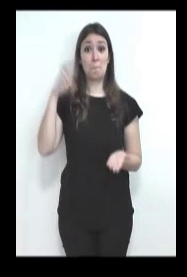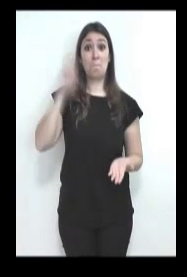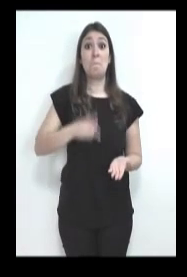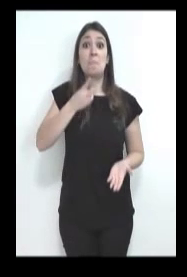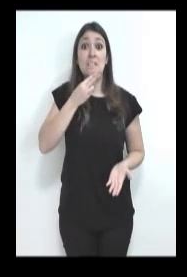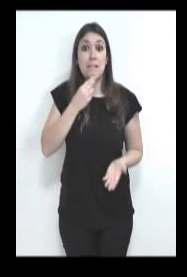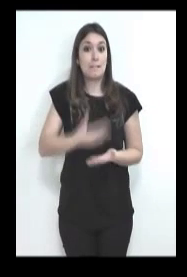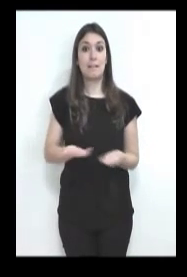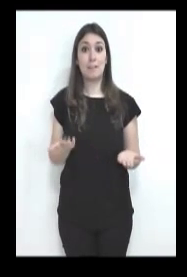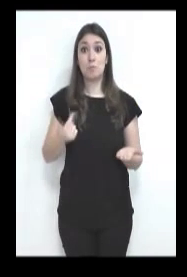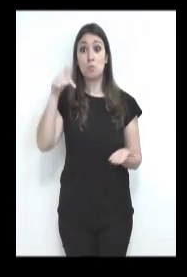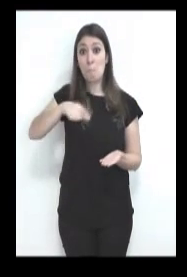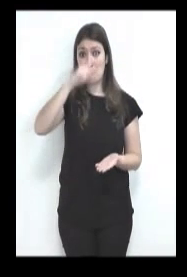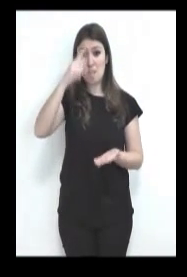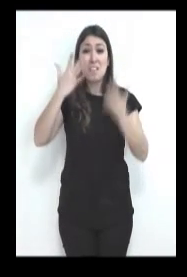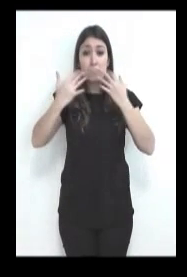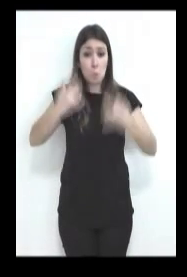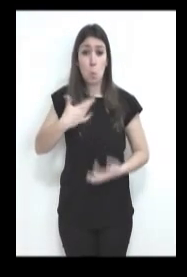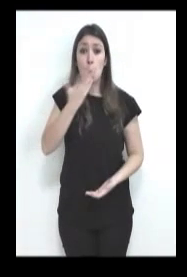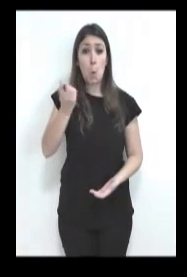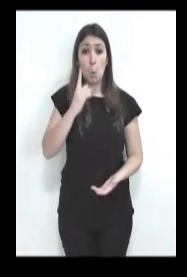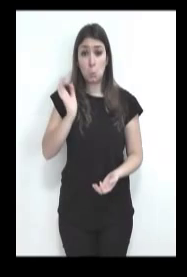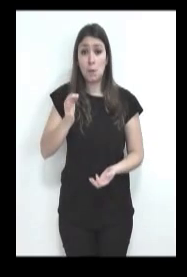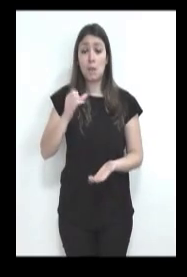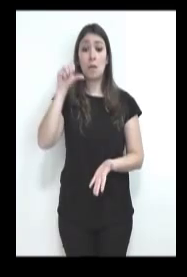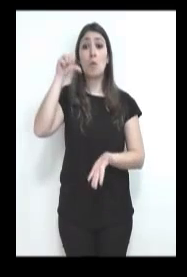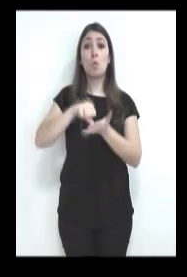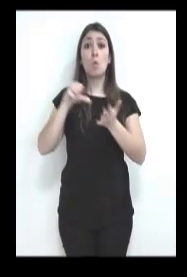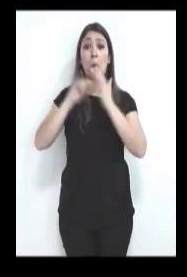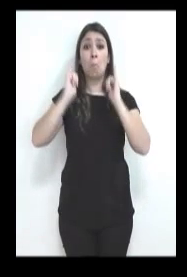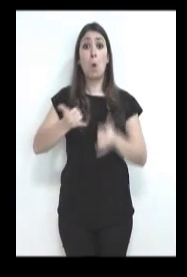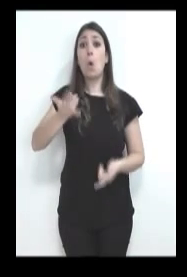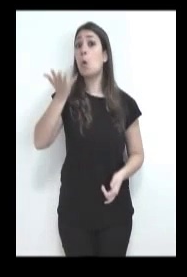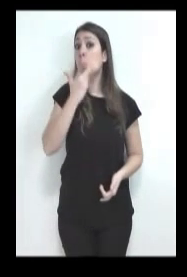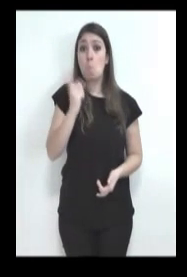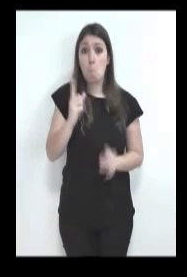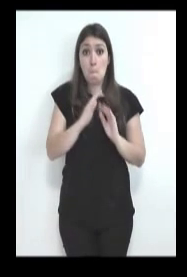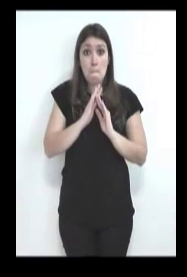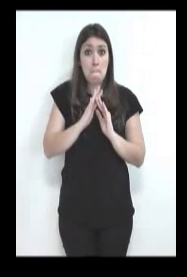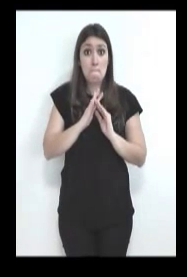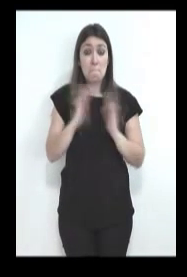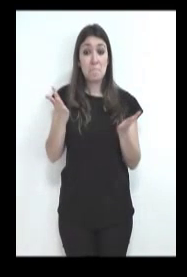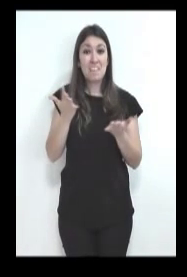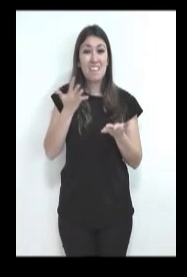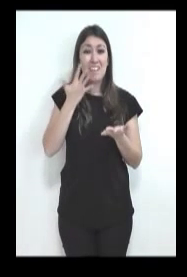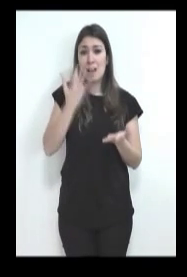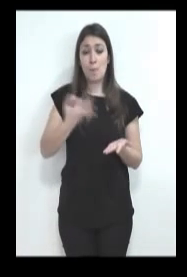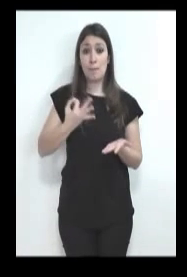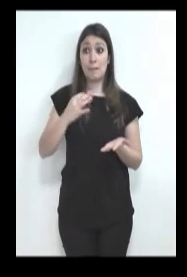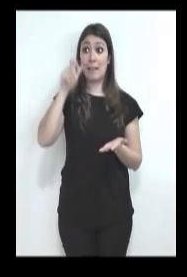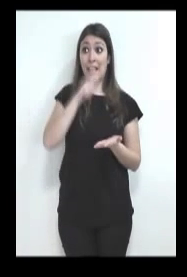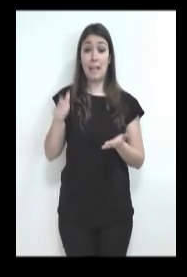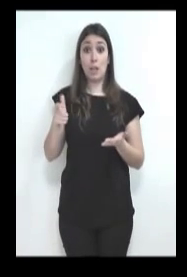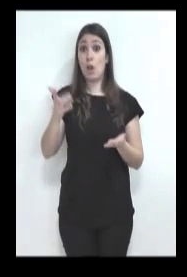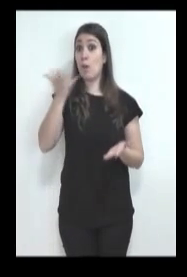con fuerza. Sí es cierto que llegas a una ciudad que no conoces y que realmente el que viene es